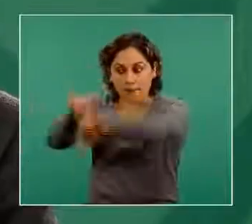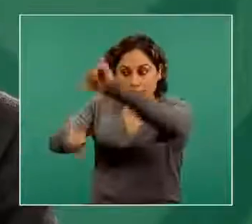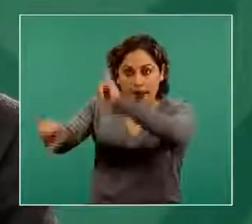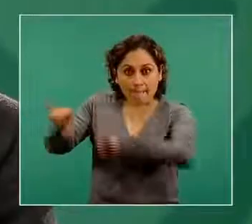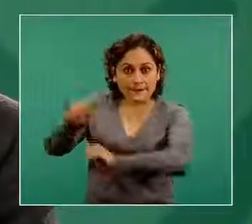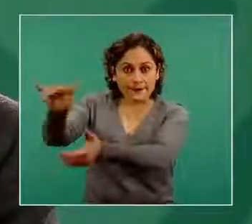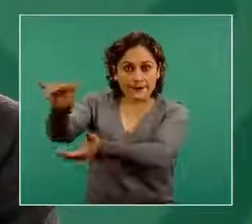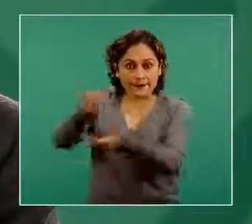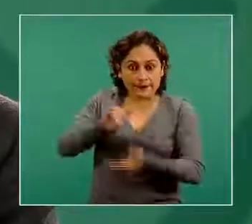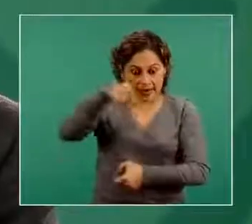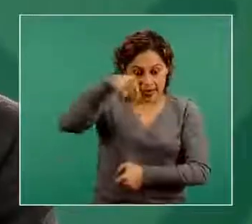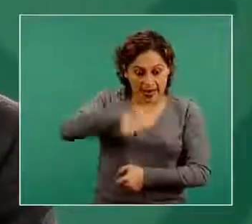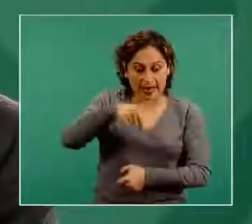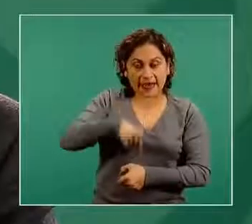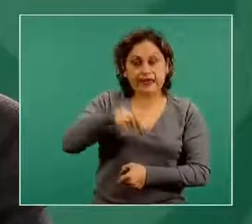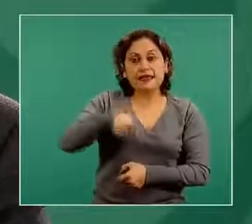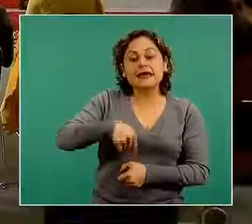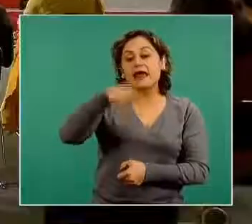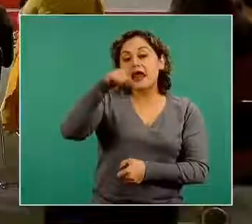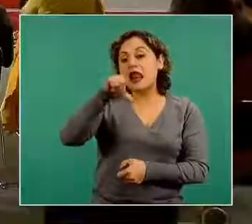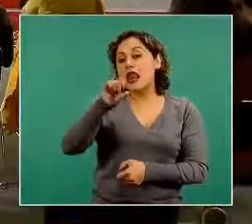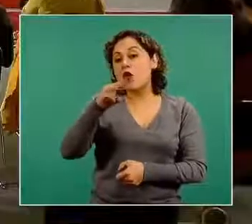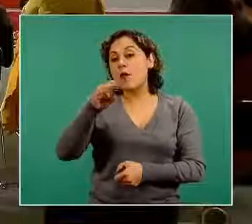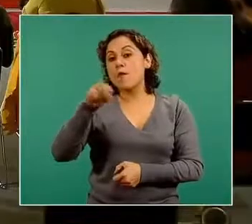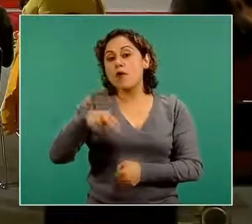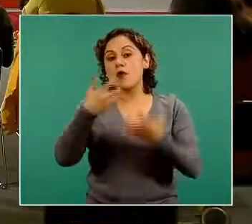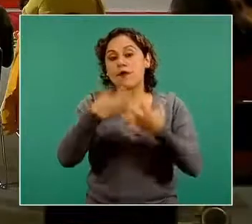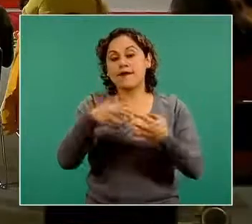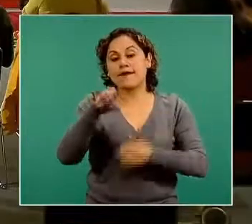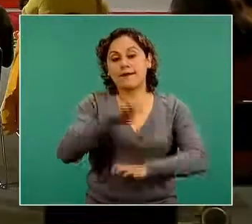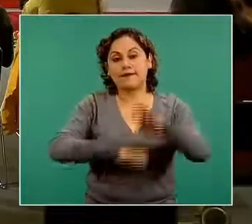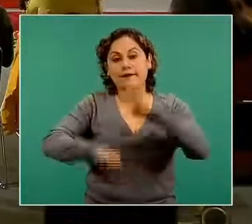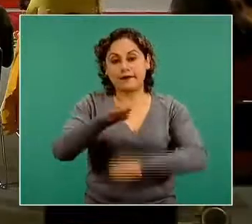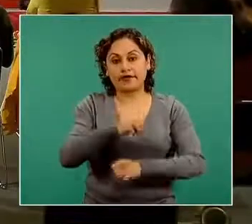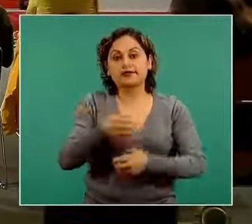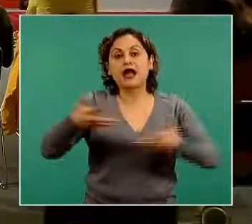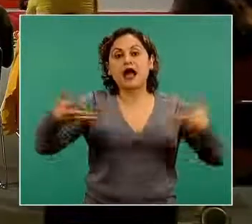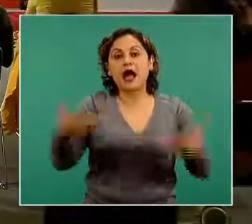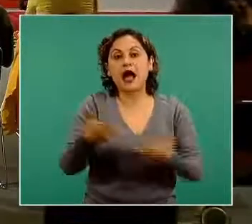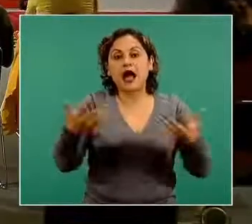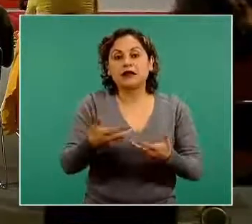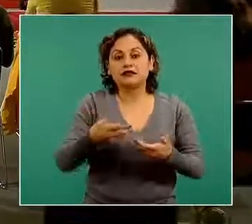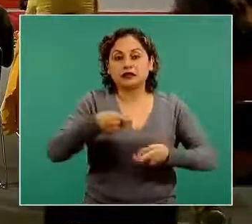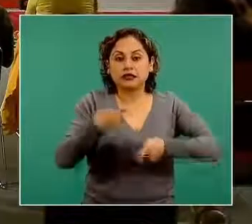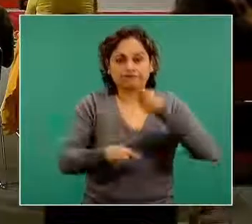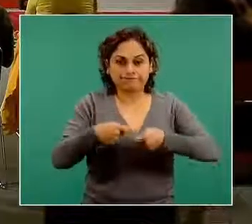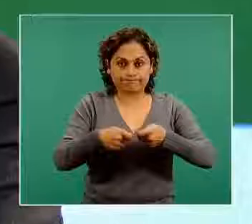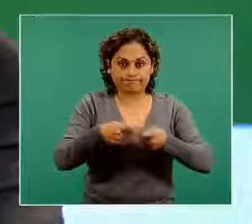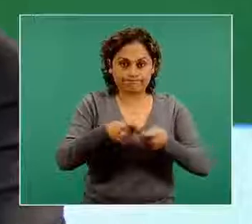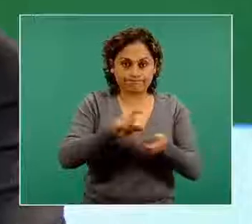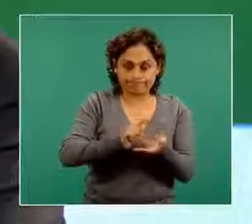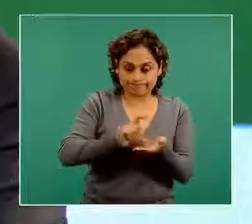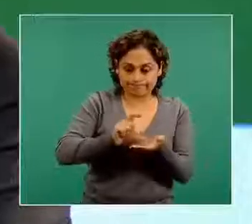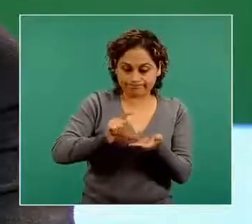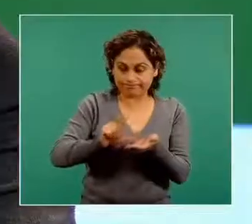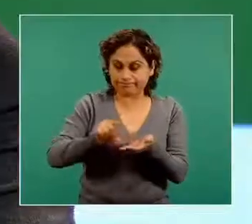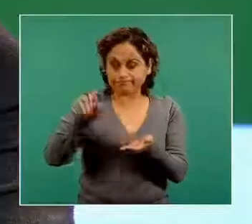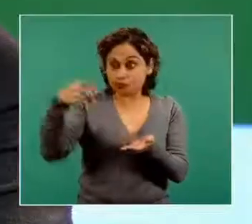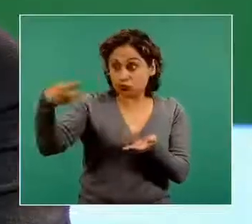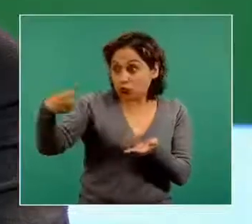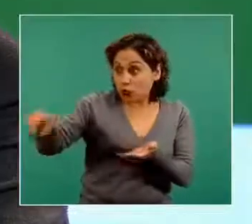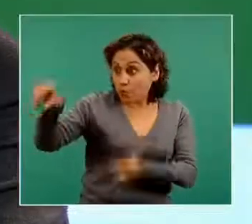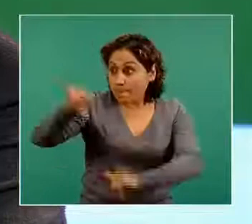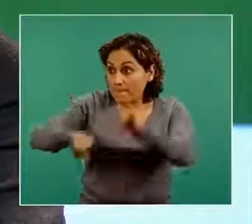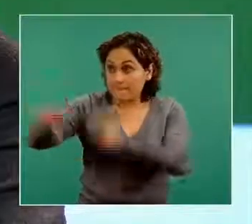frasquitos específicamente que se usarán ya para la aplicación de la vacuna, esos van a ser llenados con